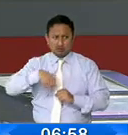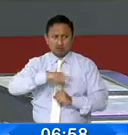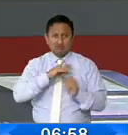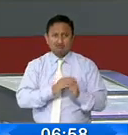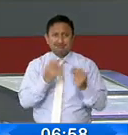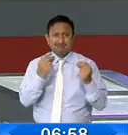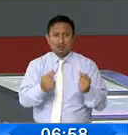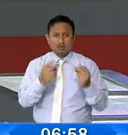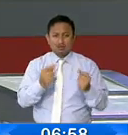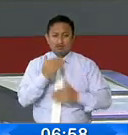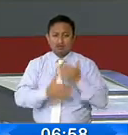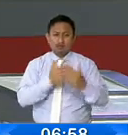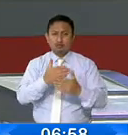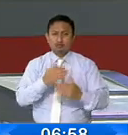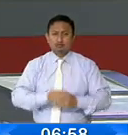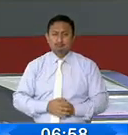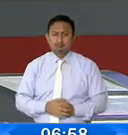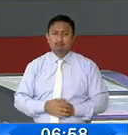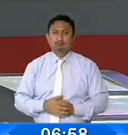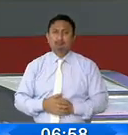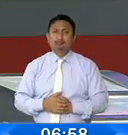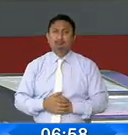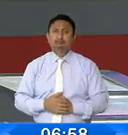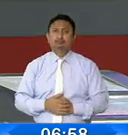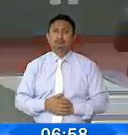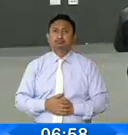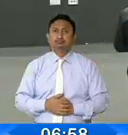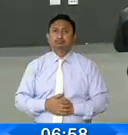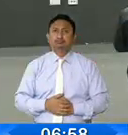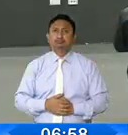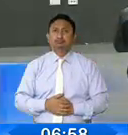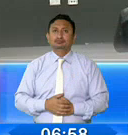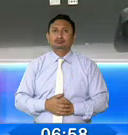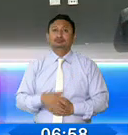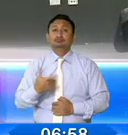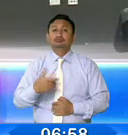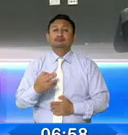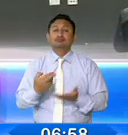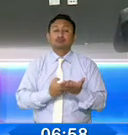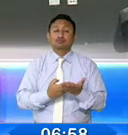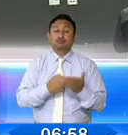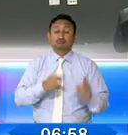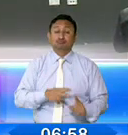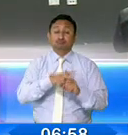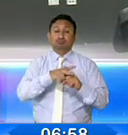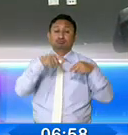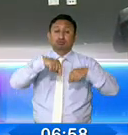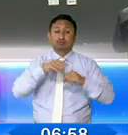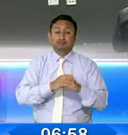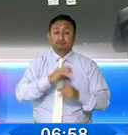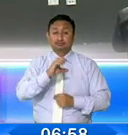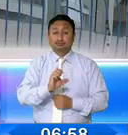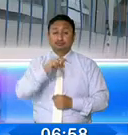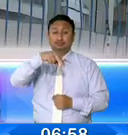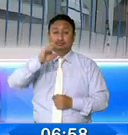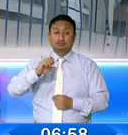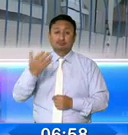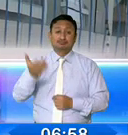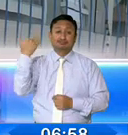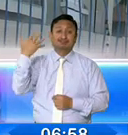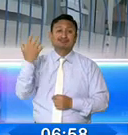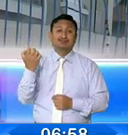este proceso. Veamos. Fue la sesión extraordinaria del Consejo Nacional Electoral del pasado 15 de febrero que se